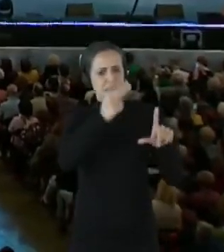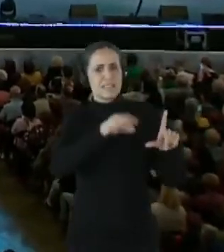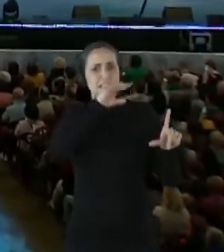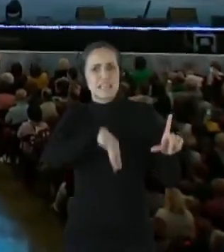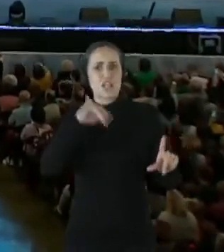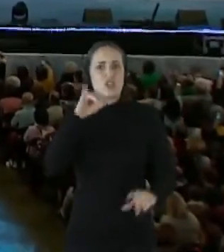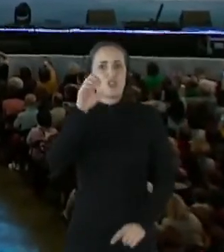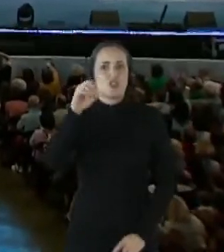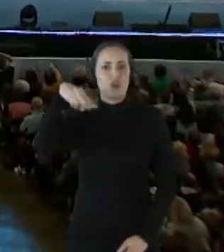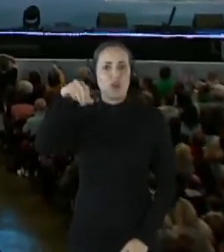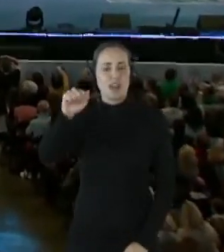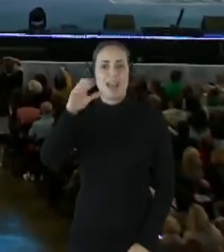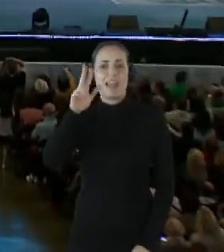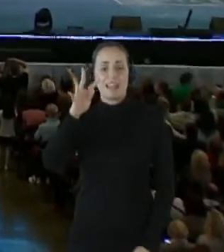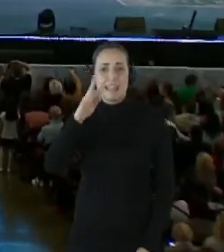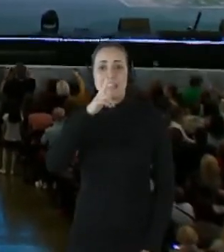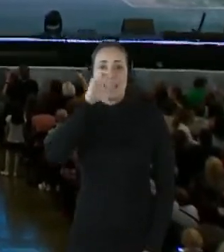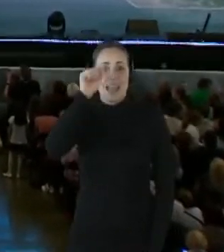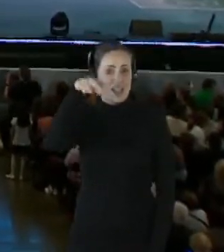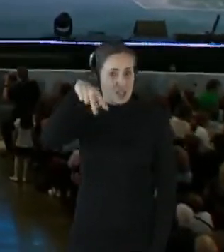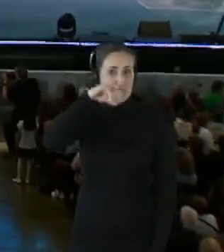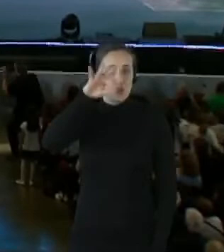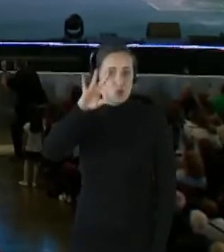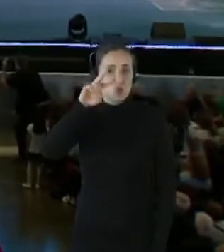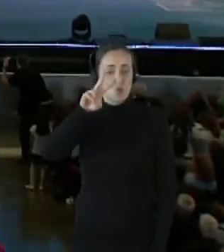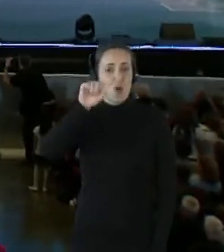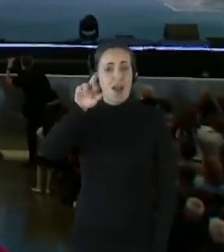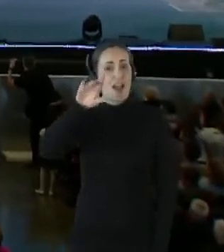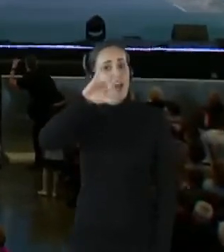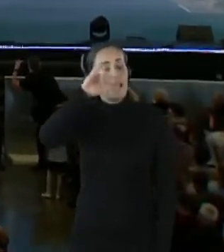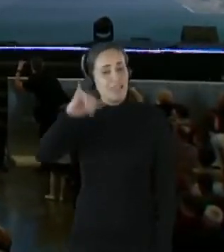titulada Bajo la Luna del Nilo.